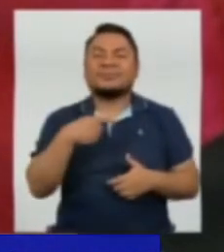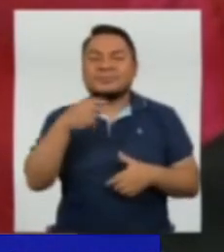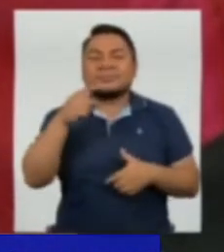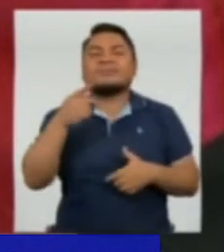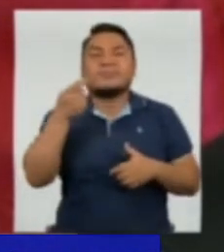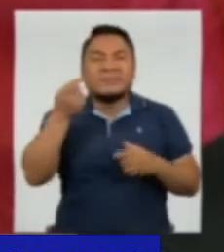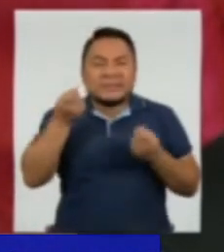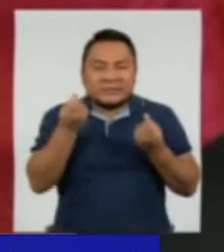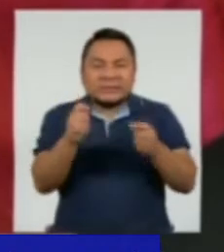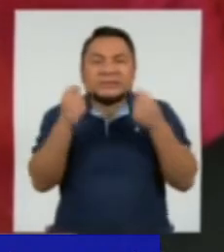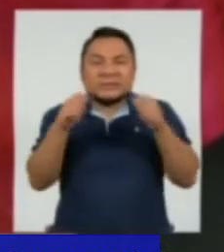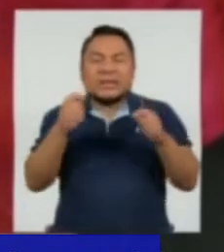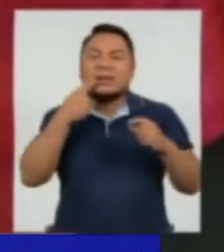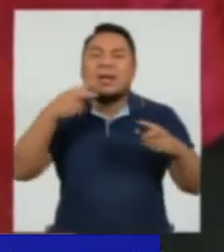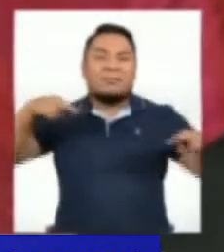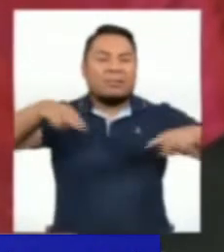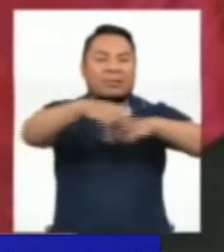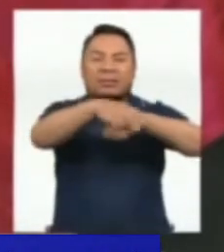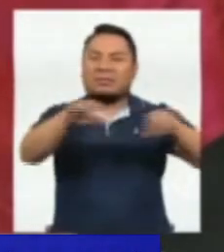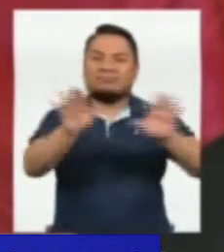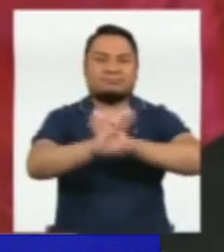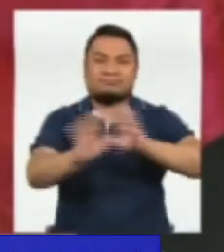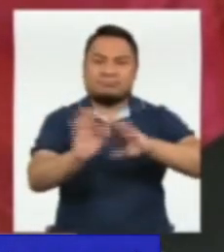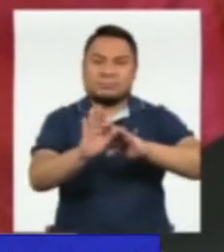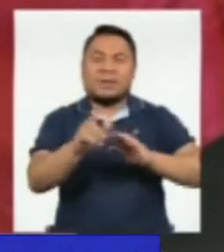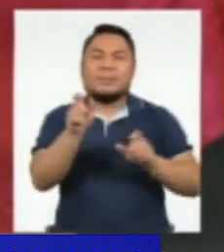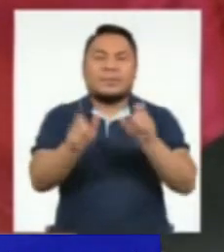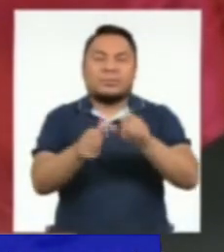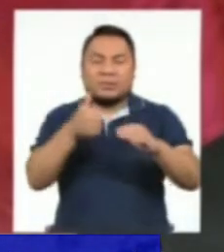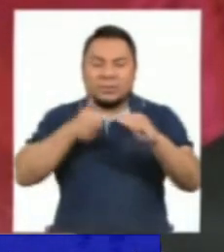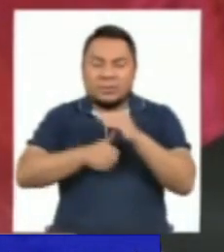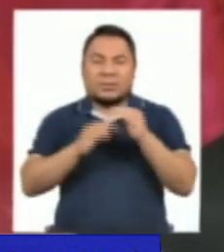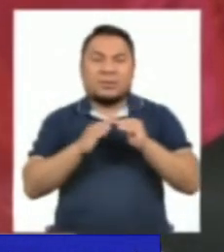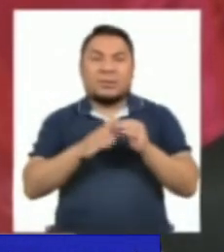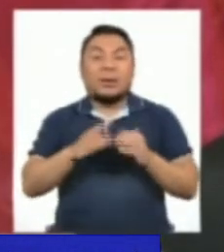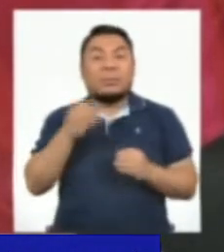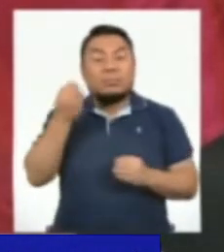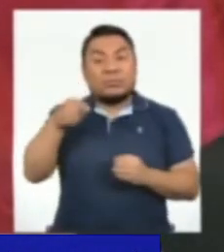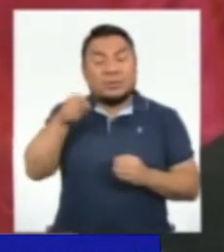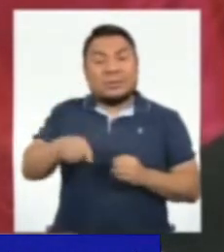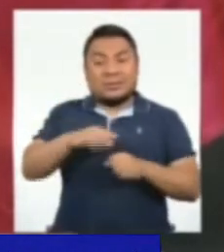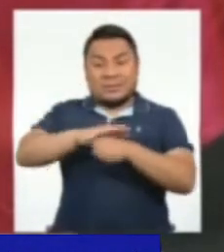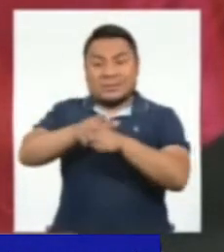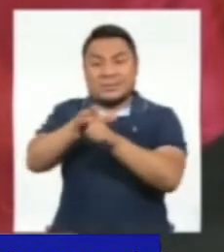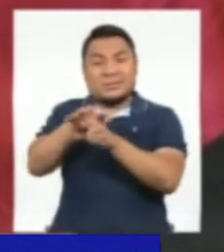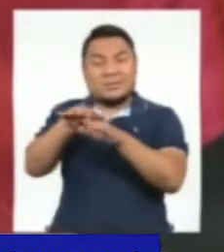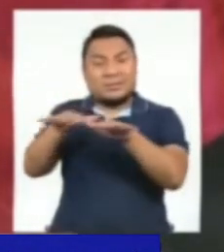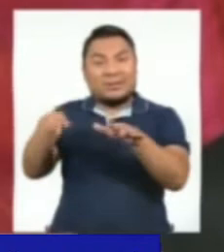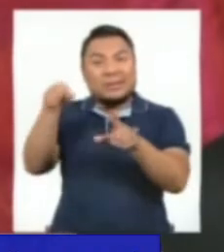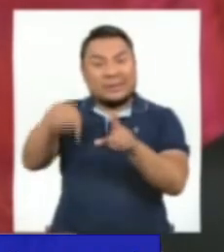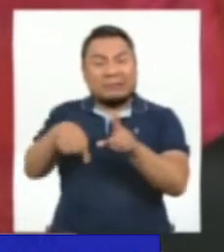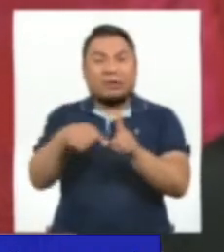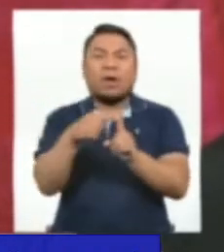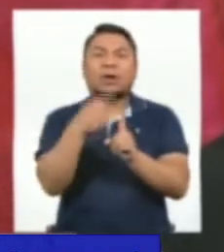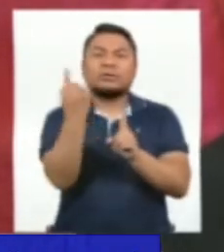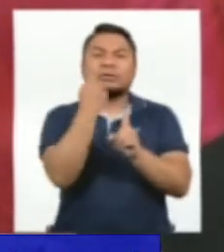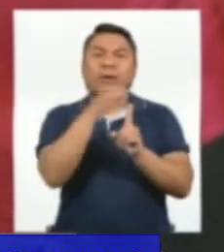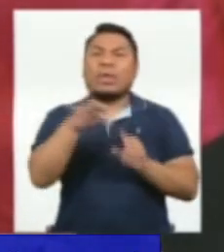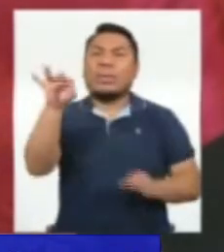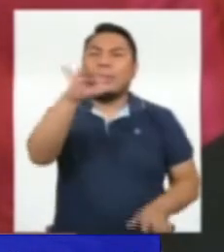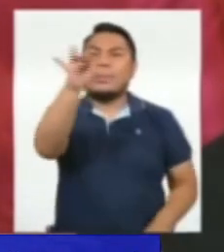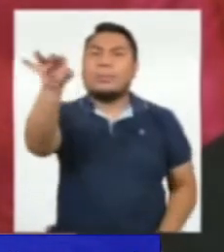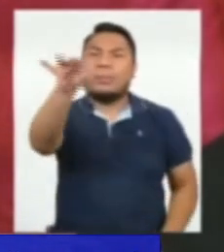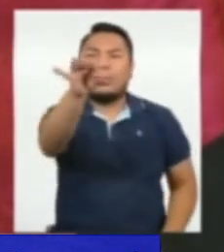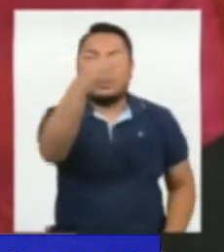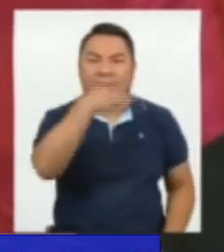movilización de las personas porque el virus no se traslada solo el kobe 19